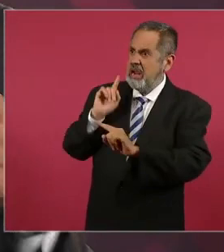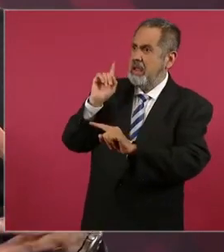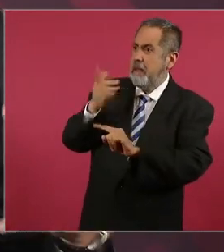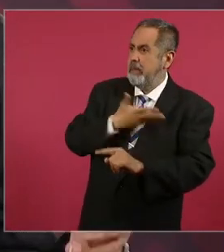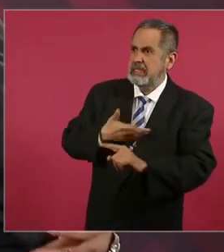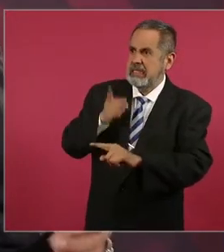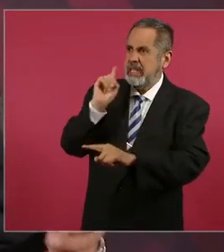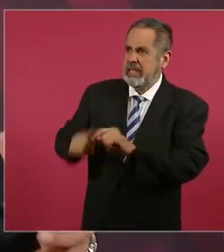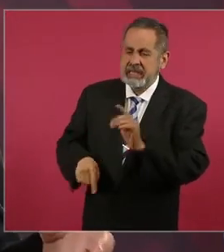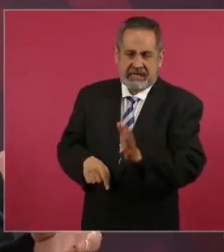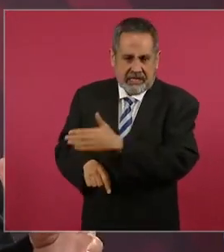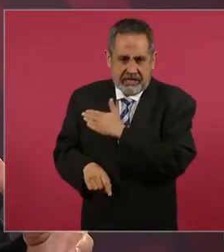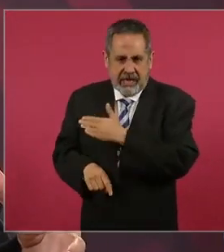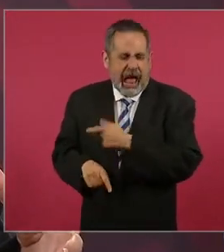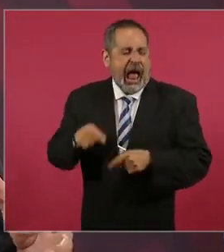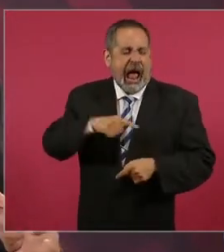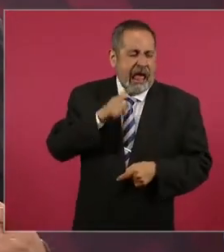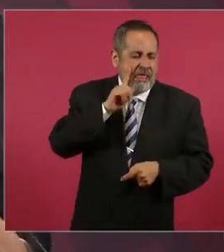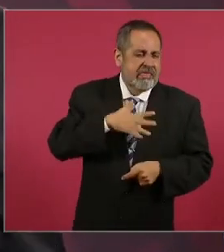Agarraron de laboratorio a Chile